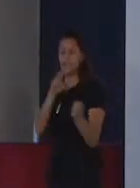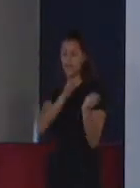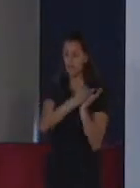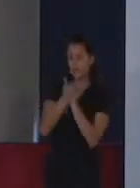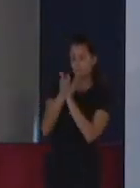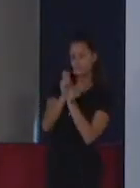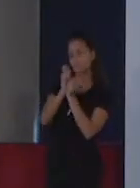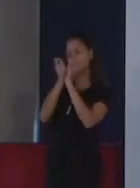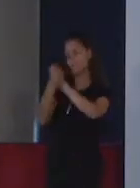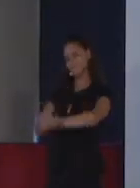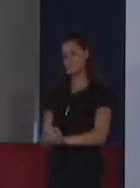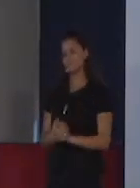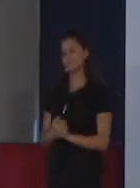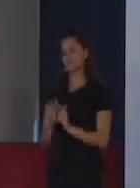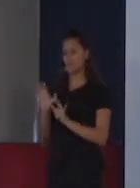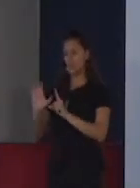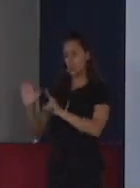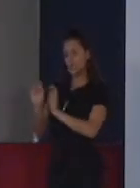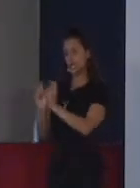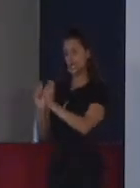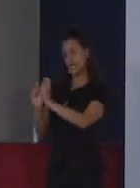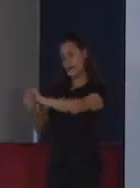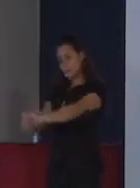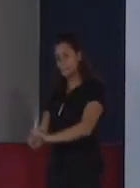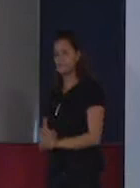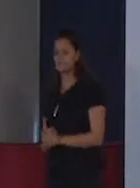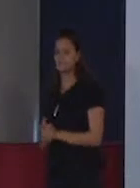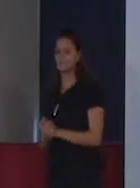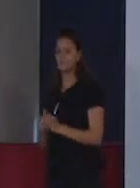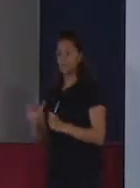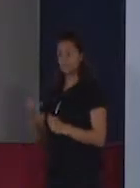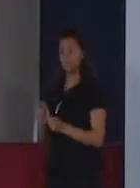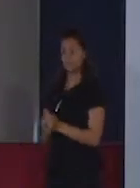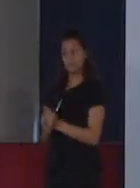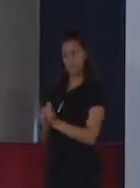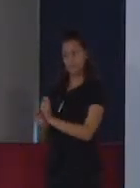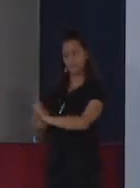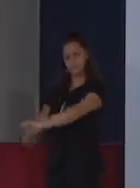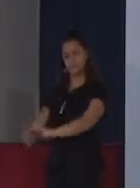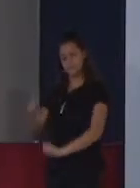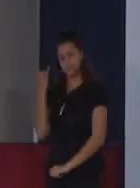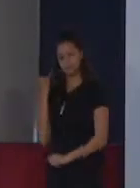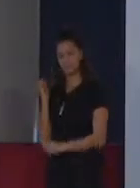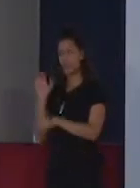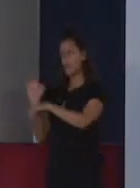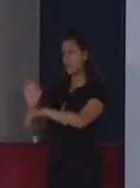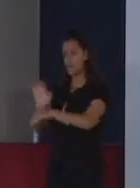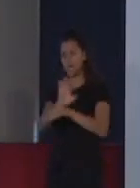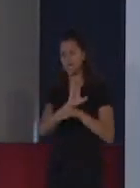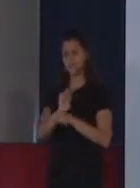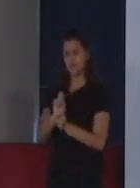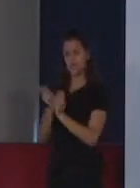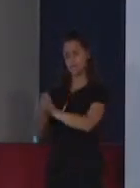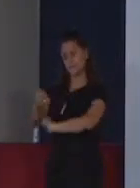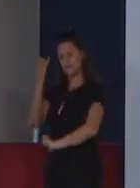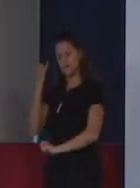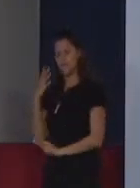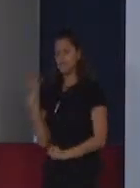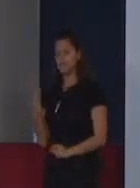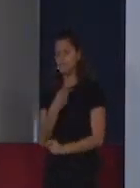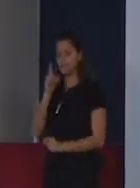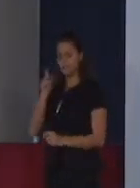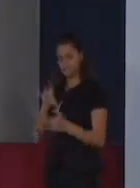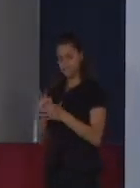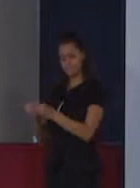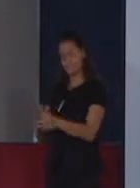educación está cambiando, cultura está cambiando, estamos cambiando, las entidades están cambiando, nosotros tenemos que movernos con